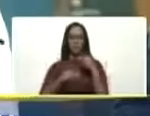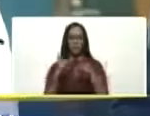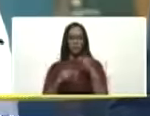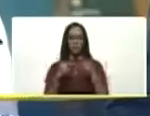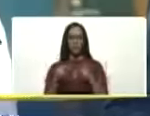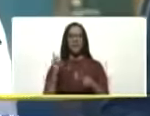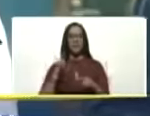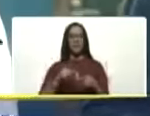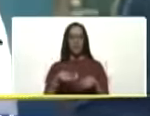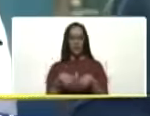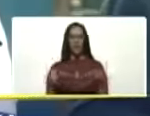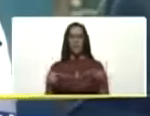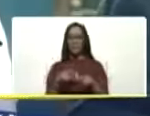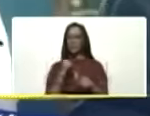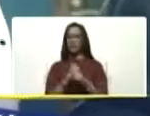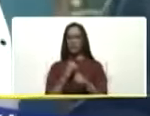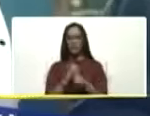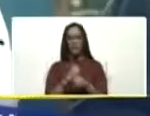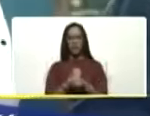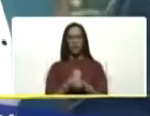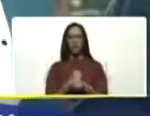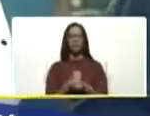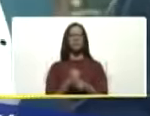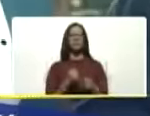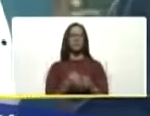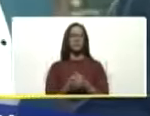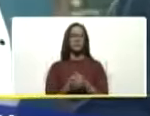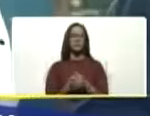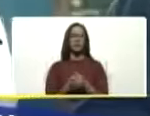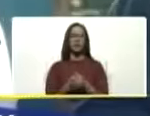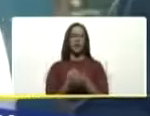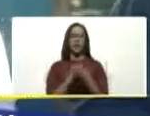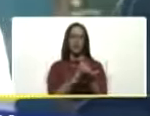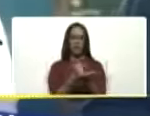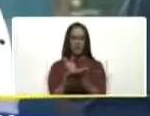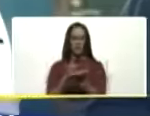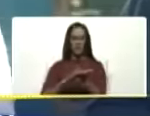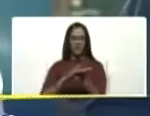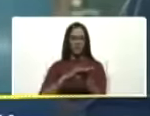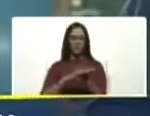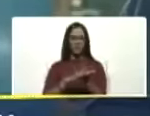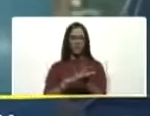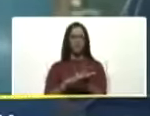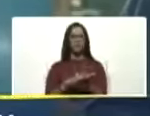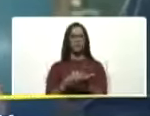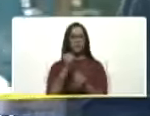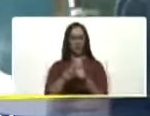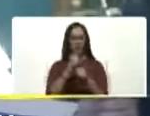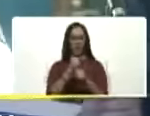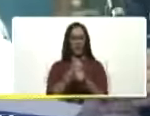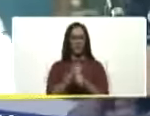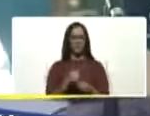sino también los espacios de los trabajadores y reivindicando los beneficios para los trabajadores y las trabajadoras. Néstor.